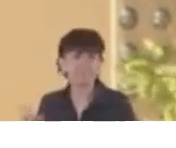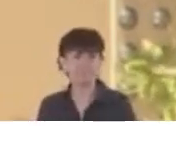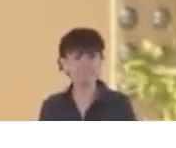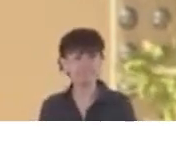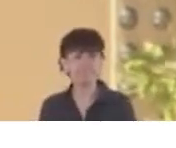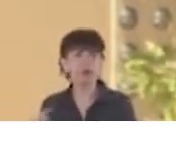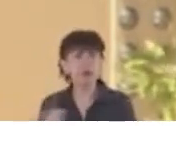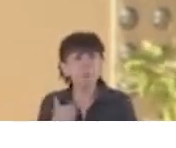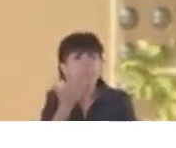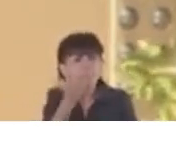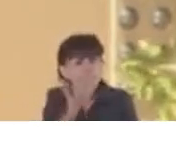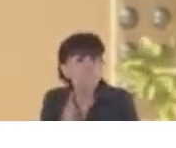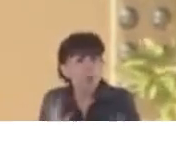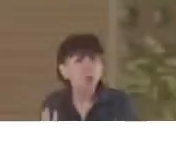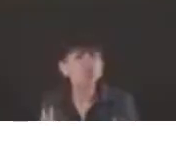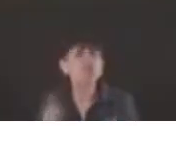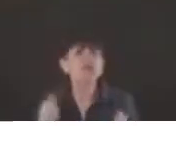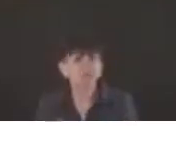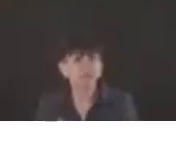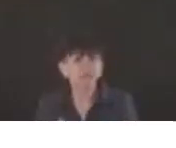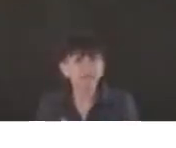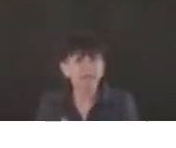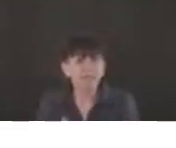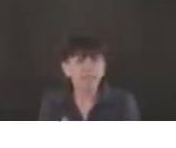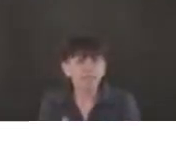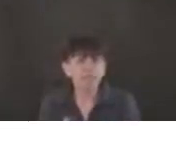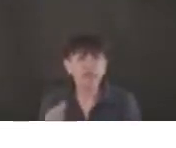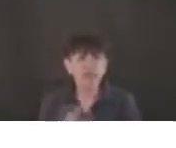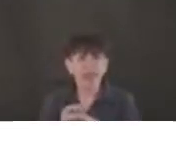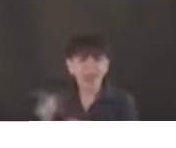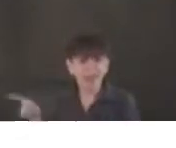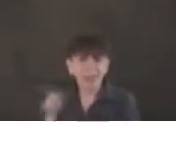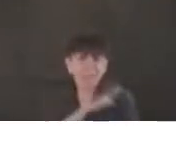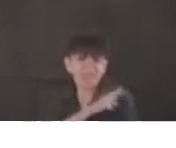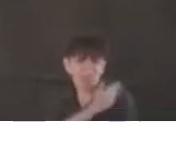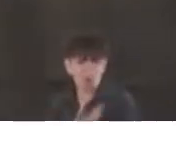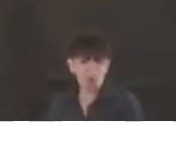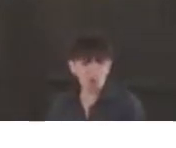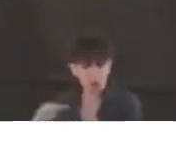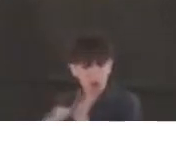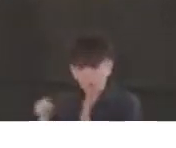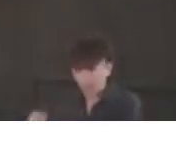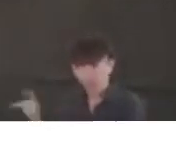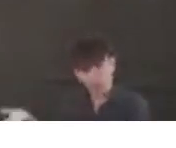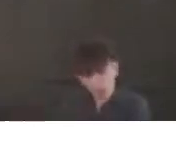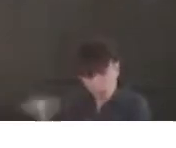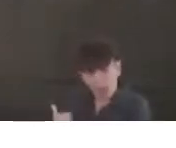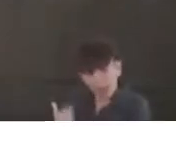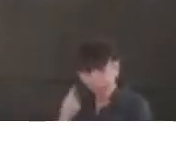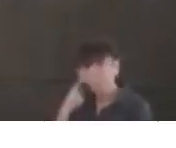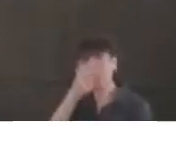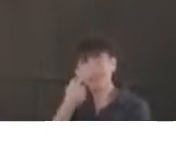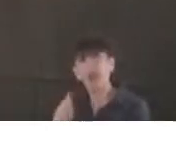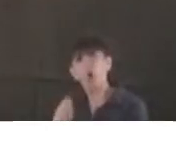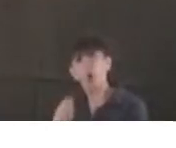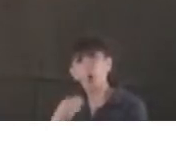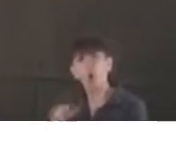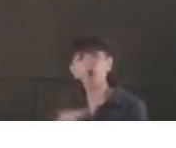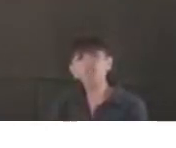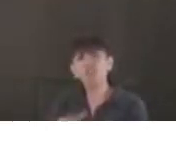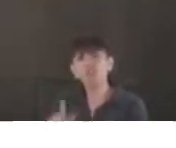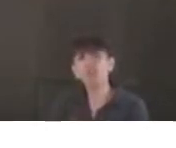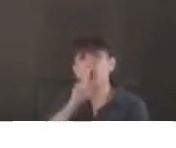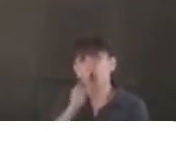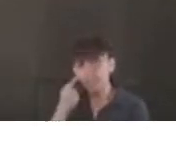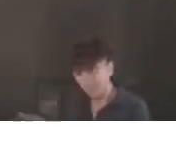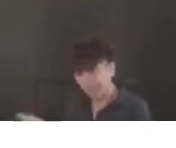reacción de la Ciudad de Buenos Aires cuando ocurrió también lo contrario había sido lo mismo. Es un acto reflejo, ¿no?, de la dirigencia siempre. Sí,